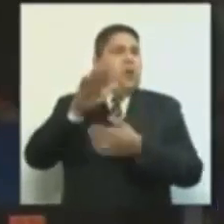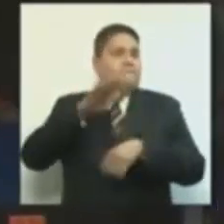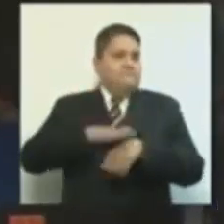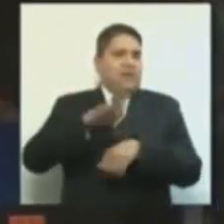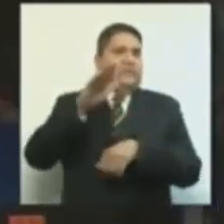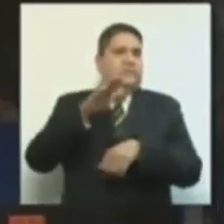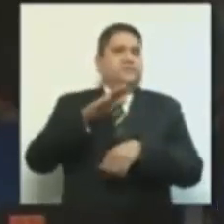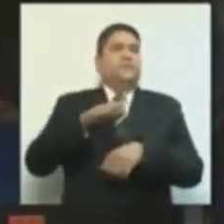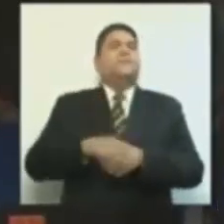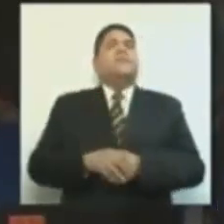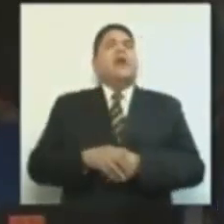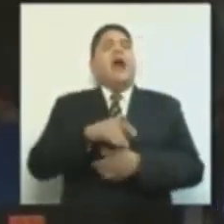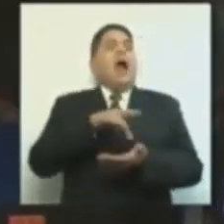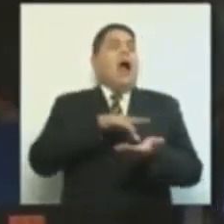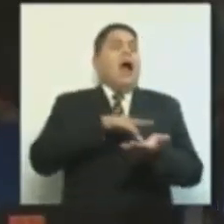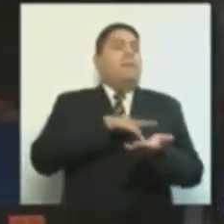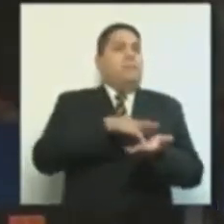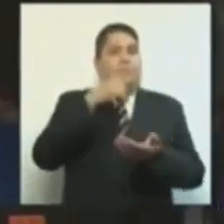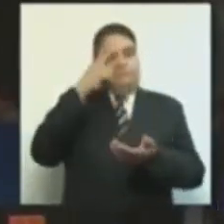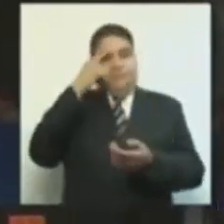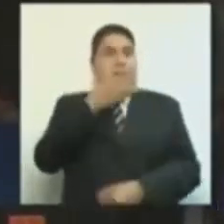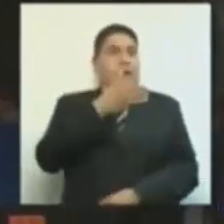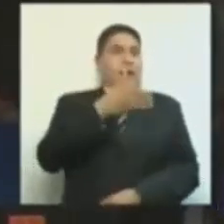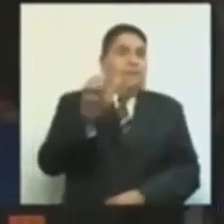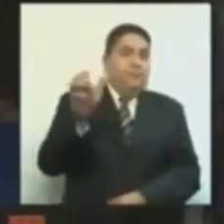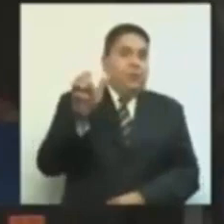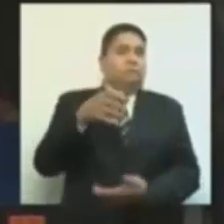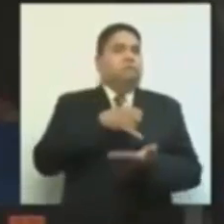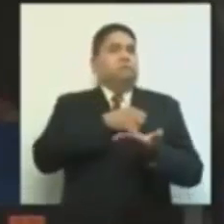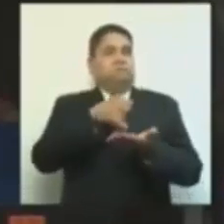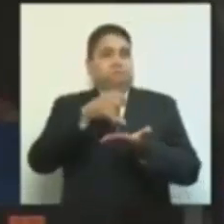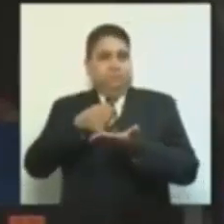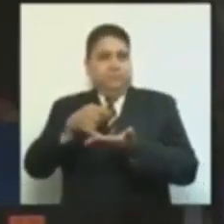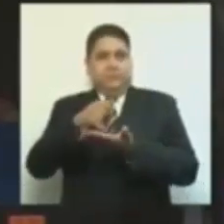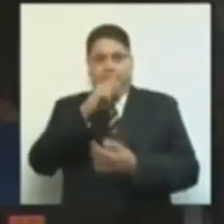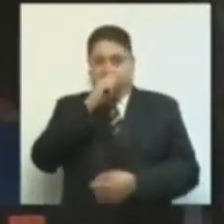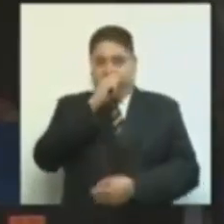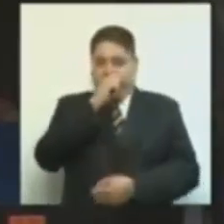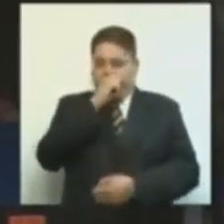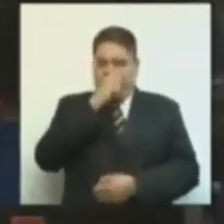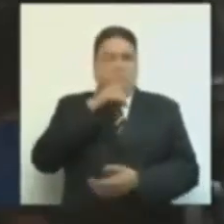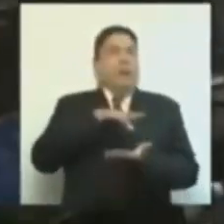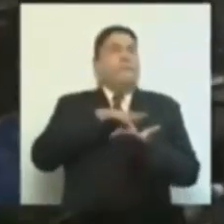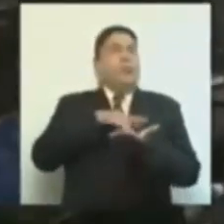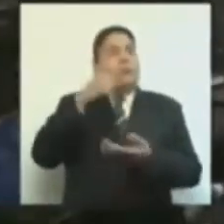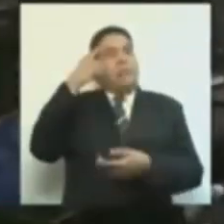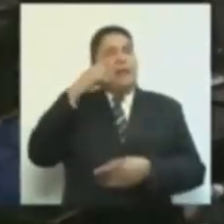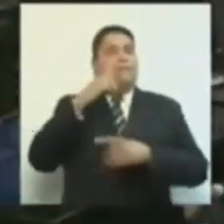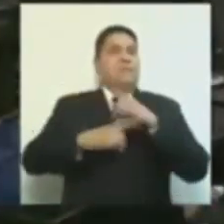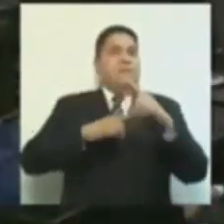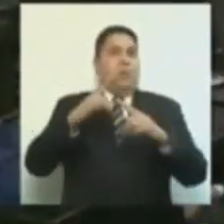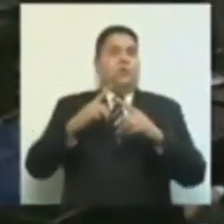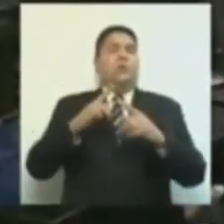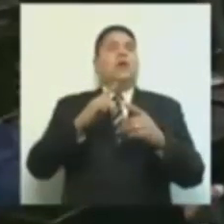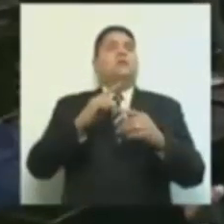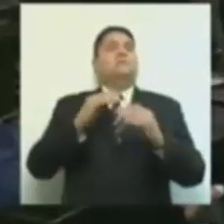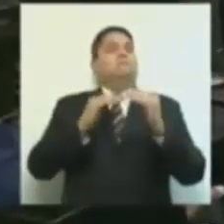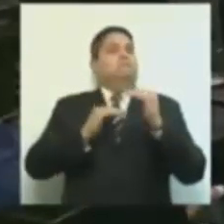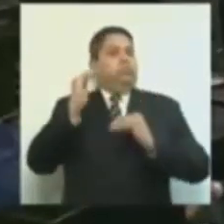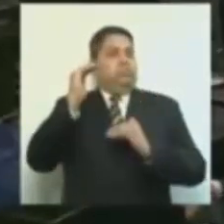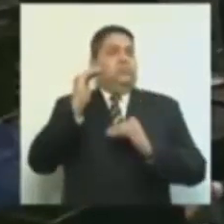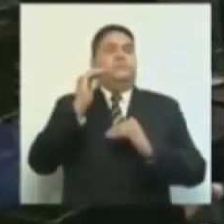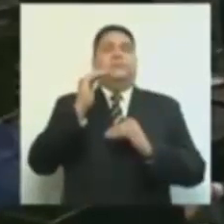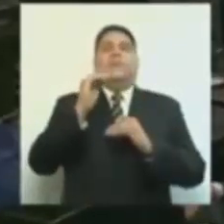y al campo mexicano, el fomento al deporte de alto rendimiento, el